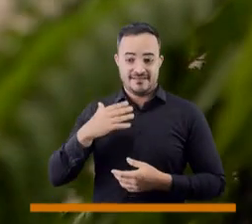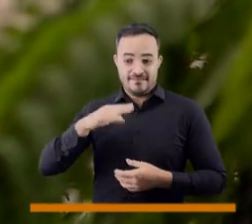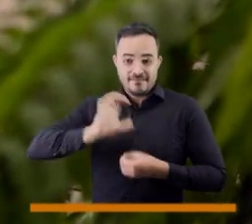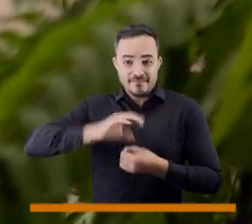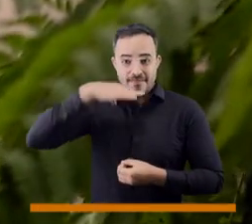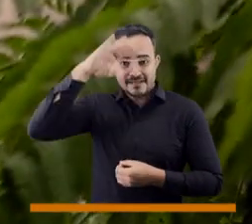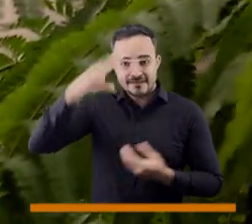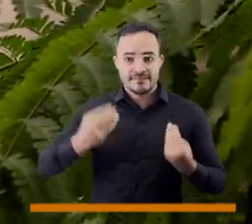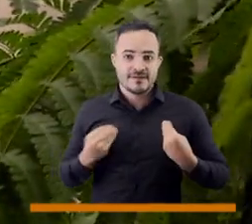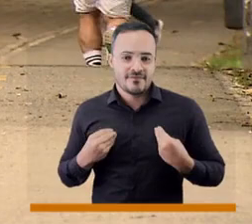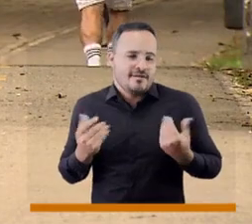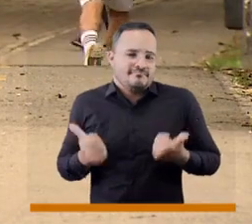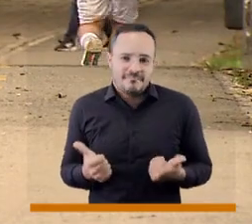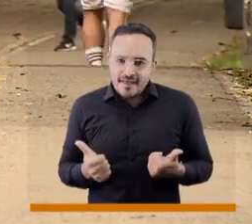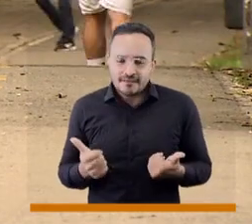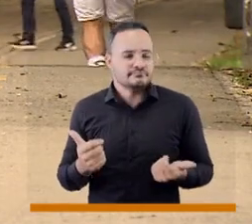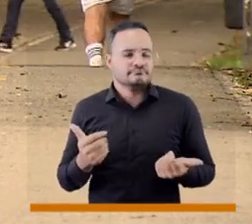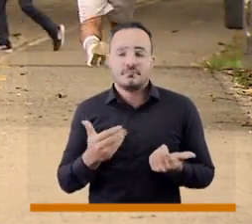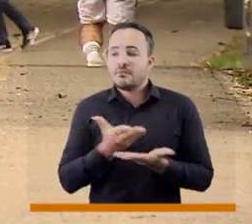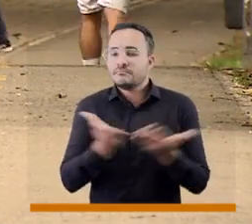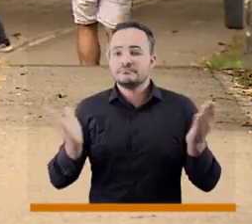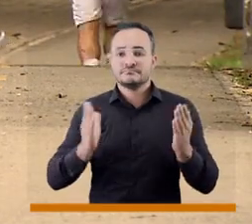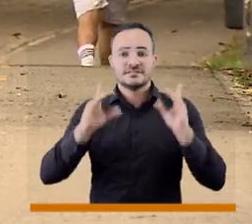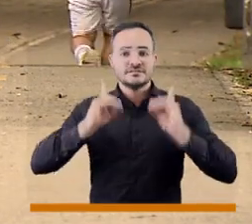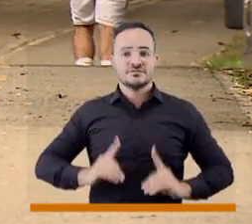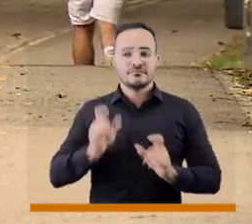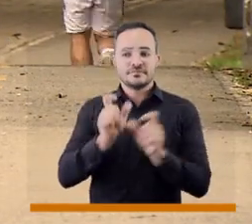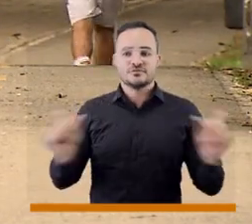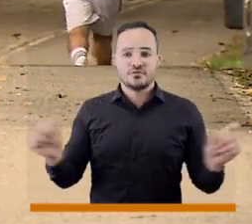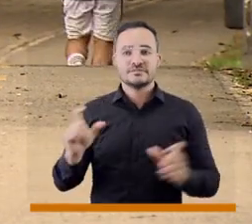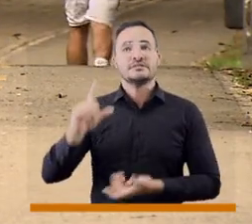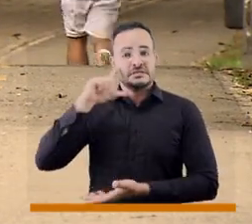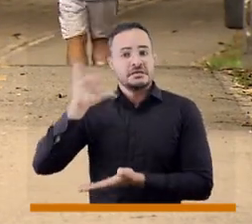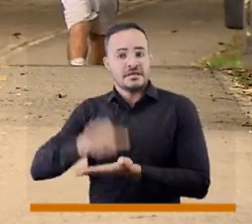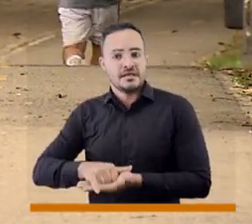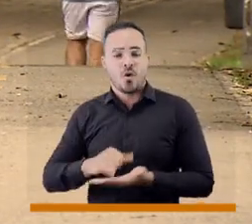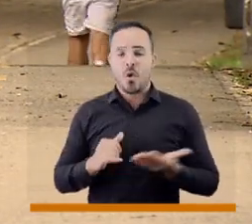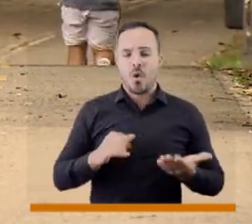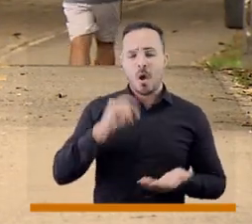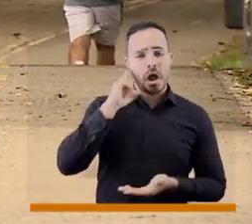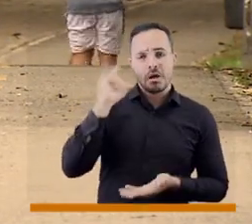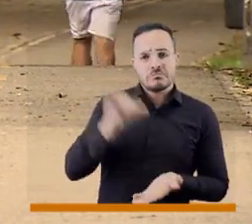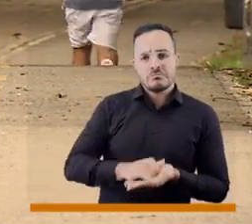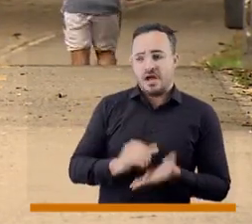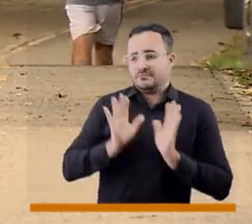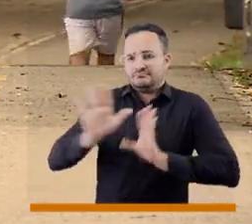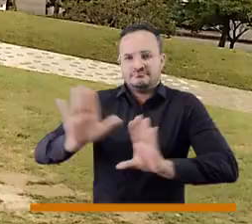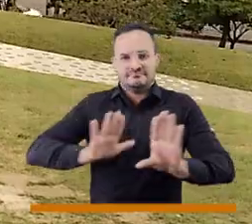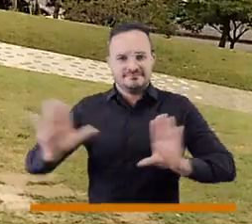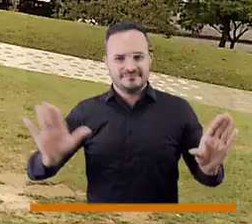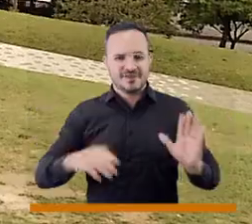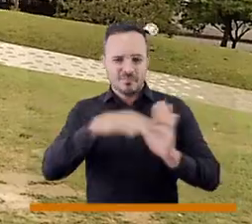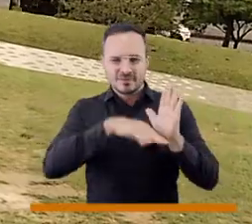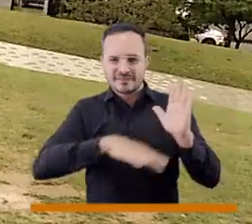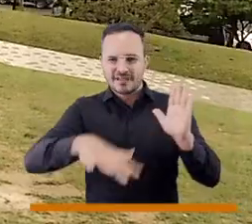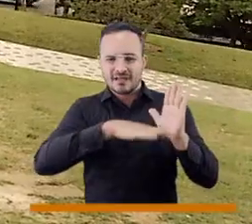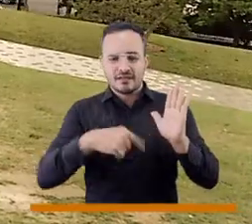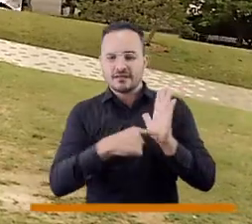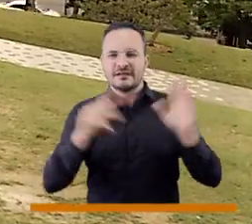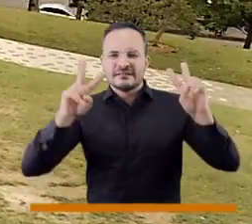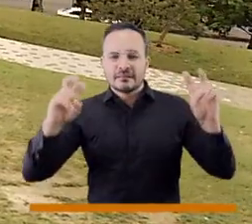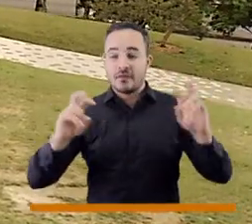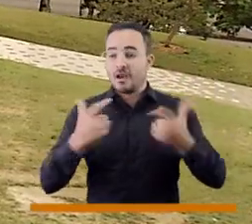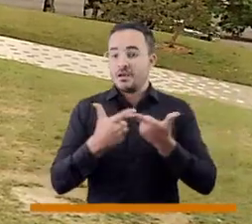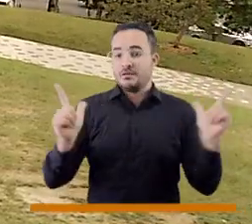los capitalinos a poder decir yo creo, inclusive a decir no creo, porque la política pública de libertad de creencias y